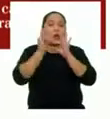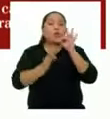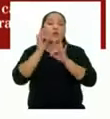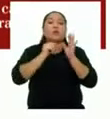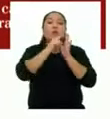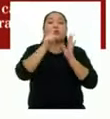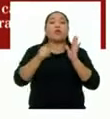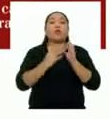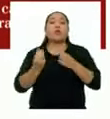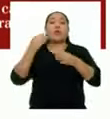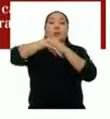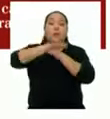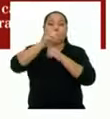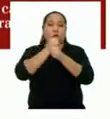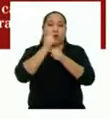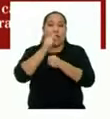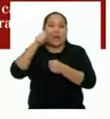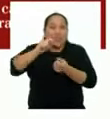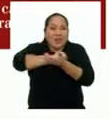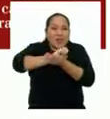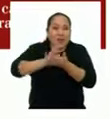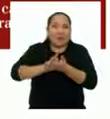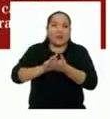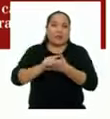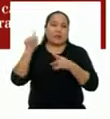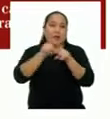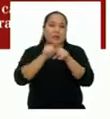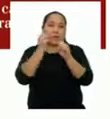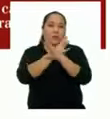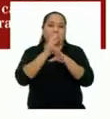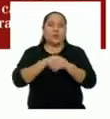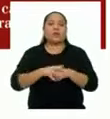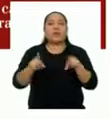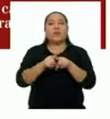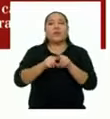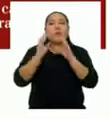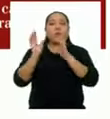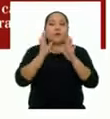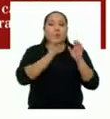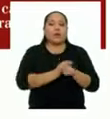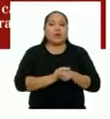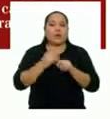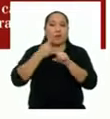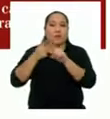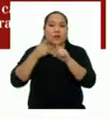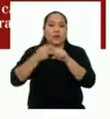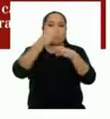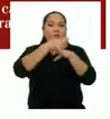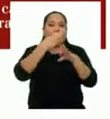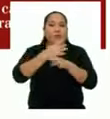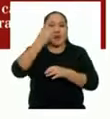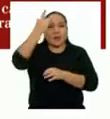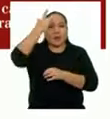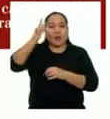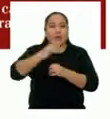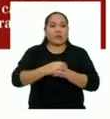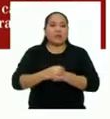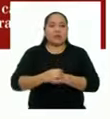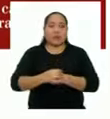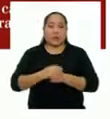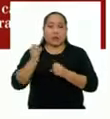todo ello de forma gratuita y virtual. Hemos desarrollado, además, herramientas de inteligencia artificial para la bolsa de